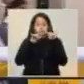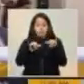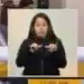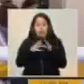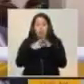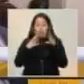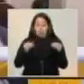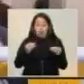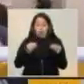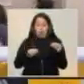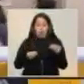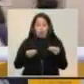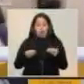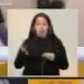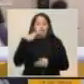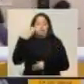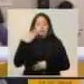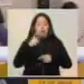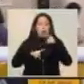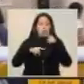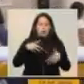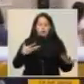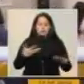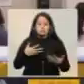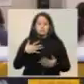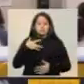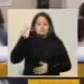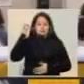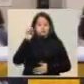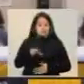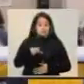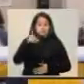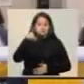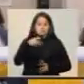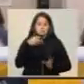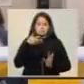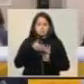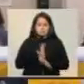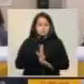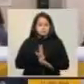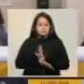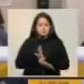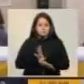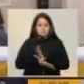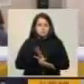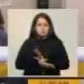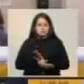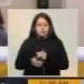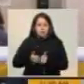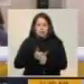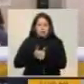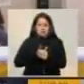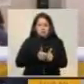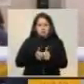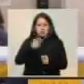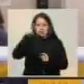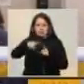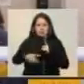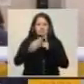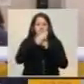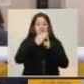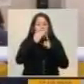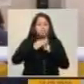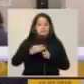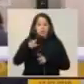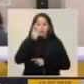con toda esta inclemencia que hay. Y bueno, aparte de eso, lamentablemente tenemos una situación de no solamente persecución, sino de instigación y terrorismo en